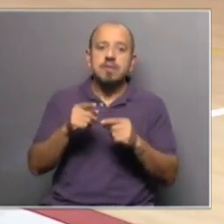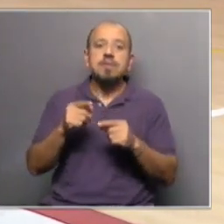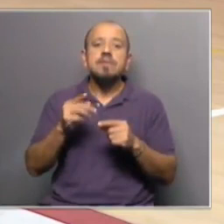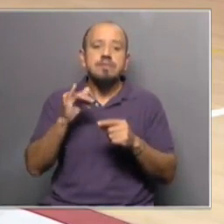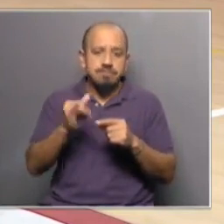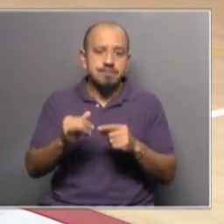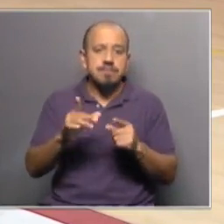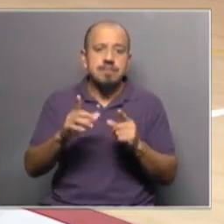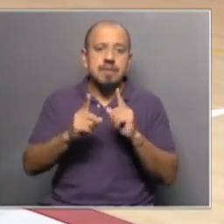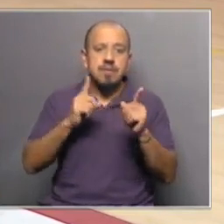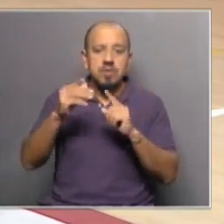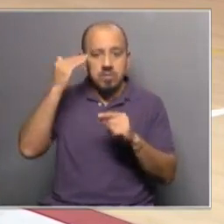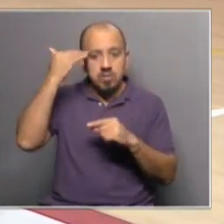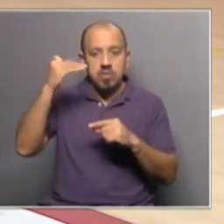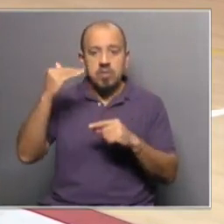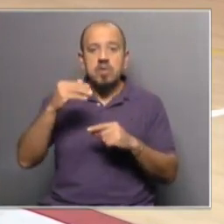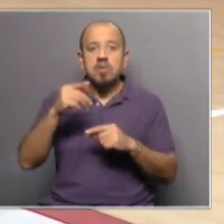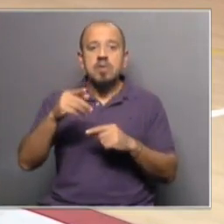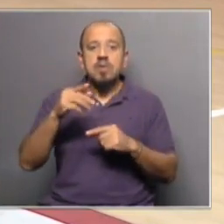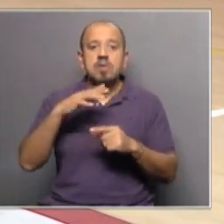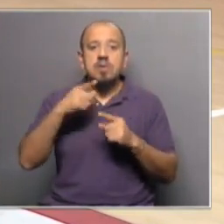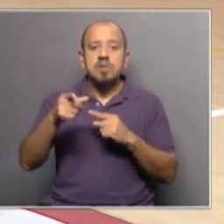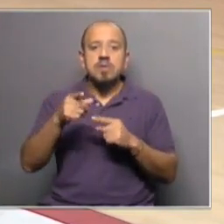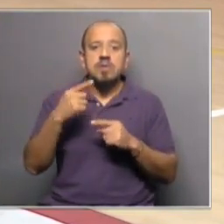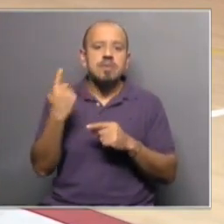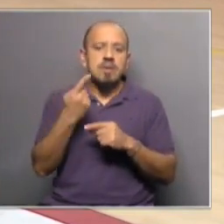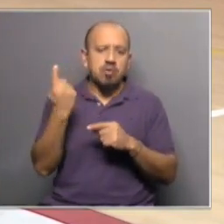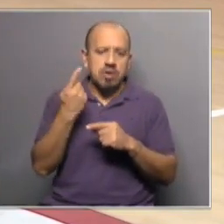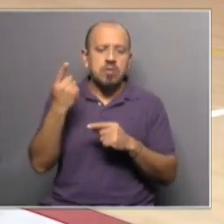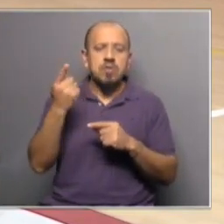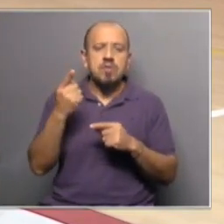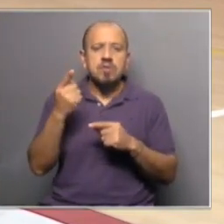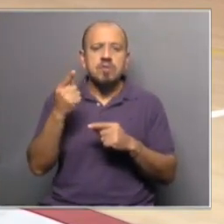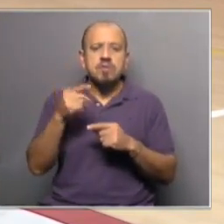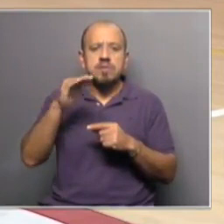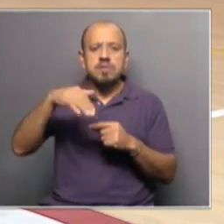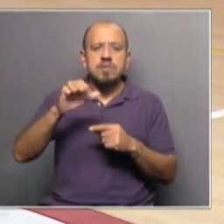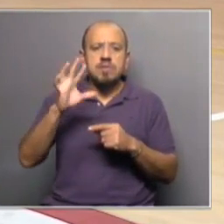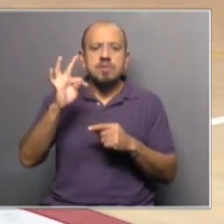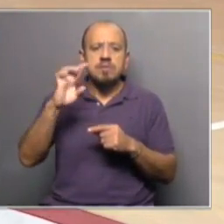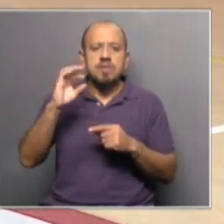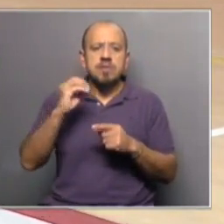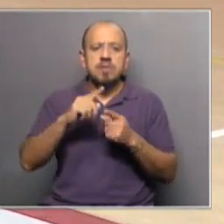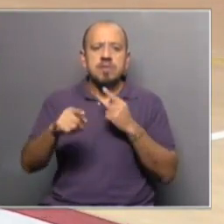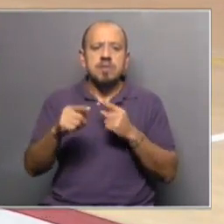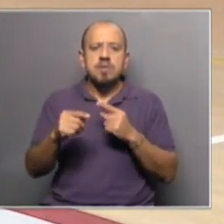yo sé que hay algunas profes que también han estado en planteles mayores en la liga, creo que en Metro y en DTA, o en otros